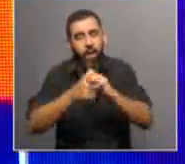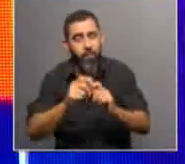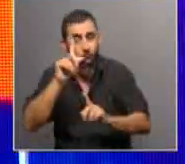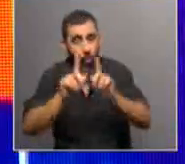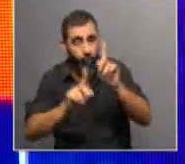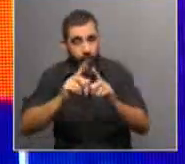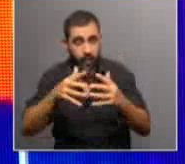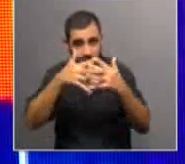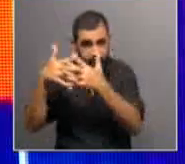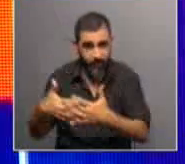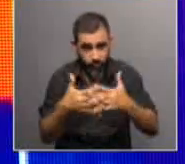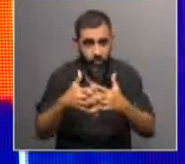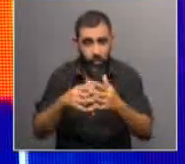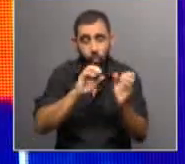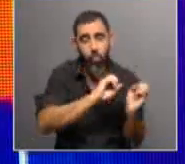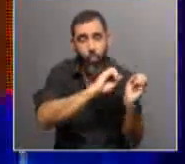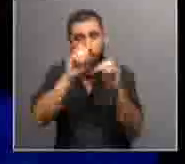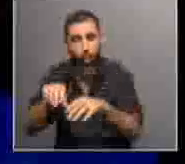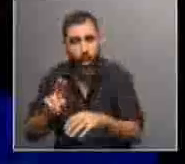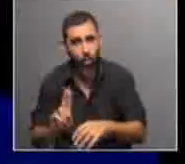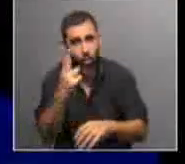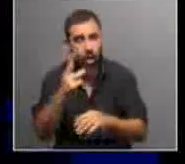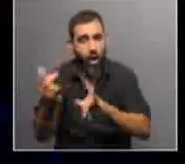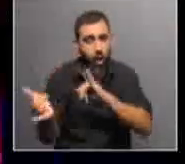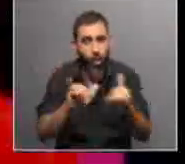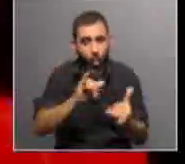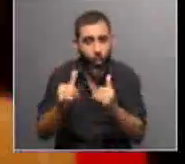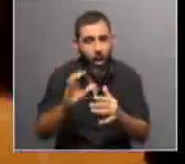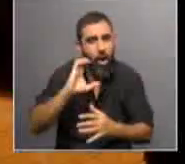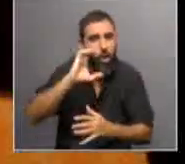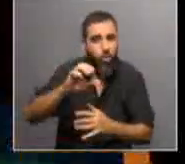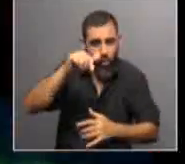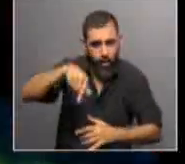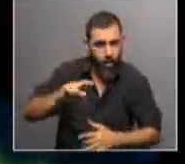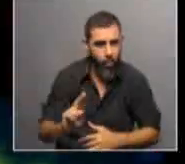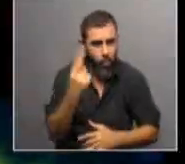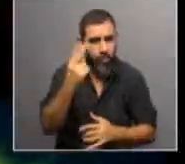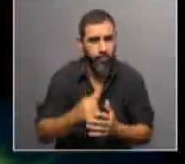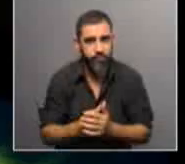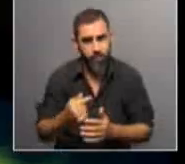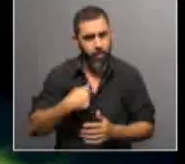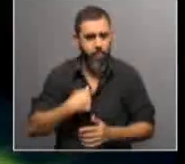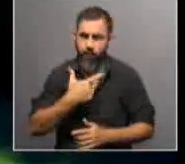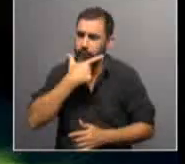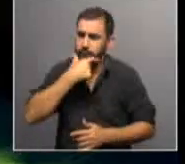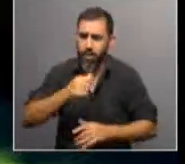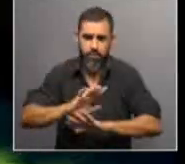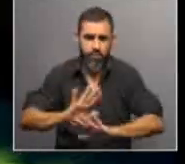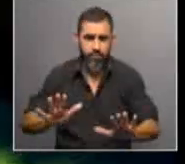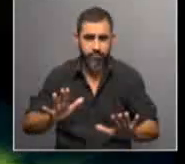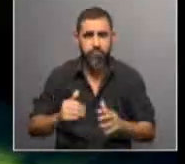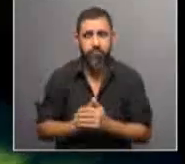Estados Unidos y venirte para Uruguay a jugar en un club de acá? ¿No? Por mí era fácil, ¿sí? Sí.